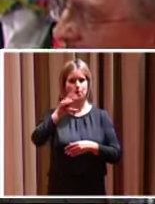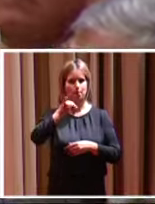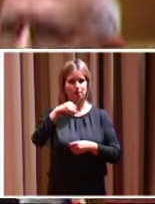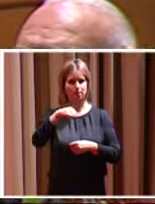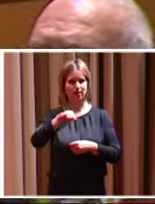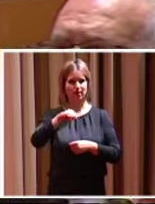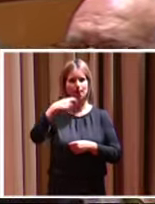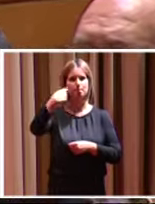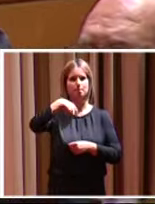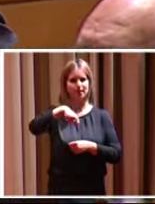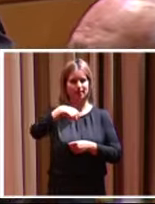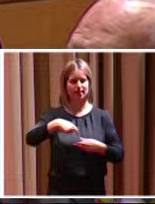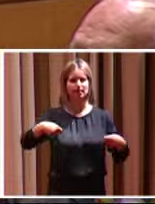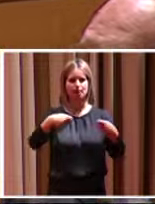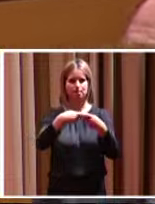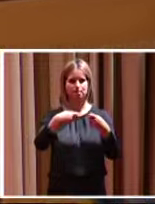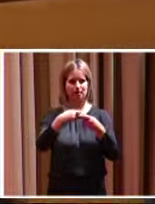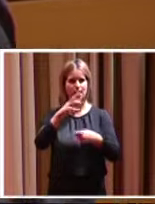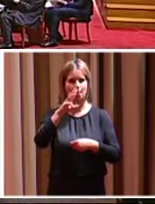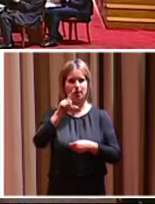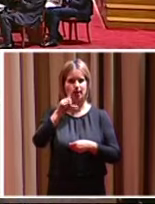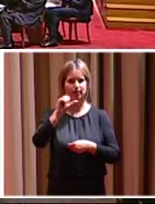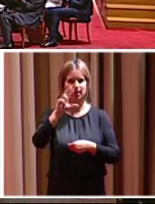Sánchez, presidente de la Peña La Platería.